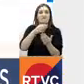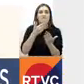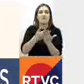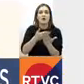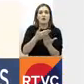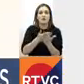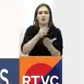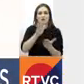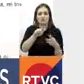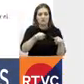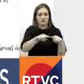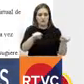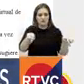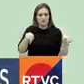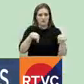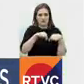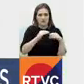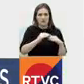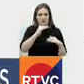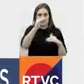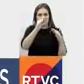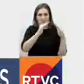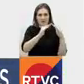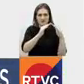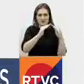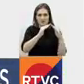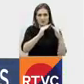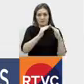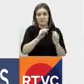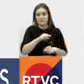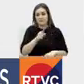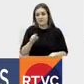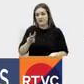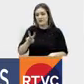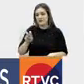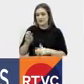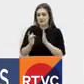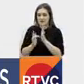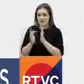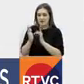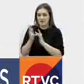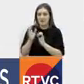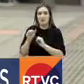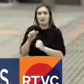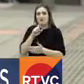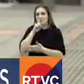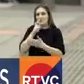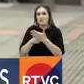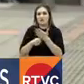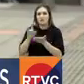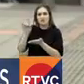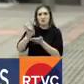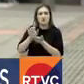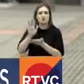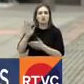impuesto predial y a partir del 27 de abril estarán disponibles para descargar las del impuesto vehicular.